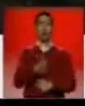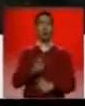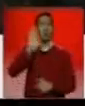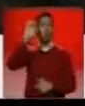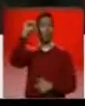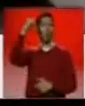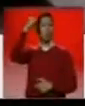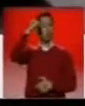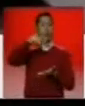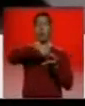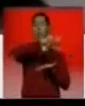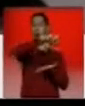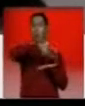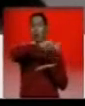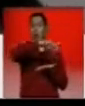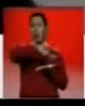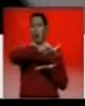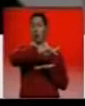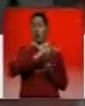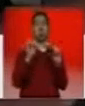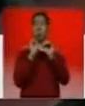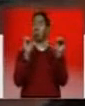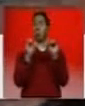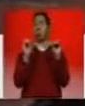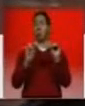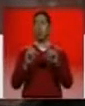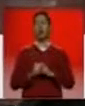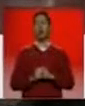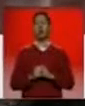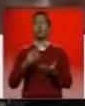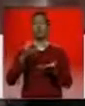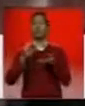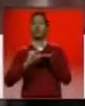cumplido con los pagos de subsidios y el bono de chatarrización acordados en junio.